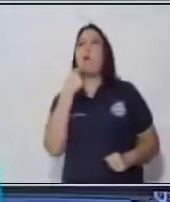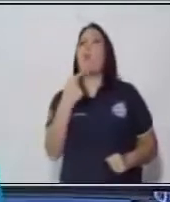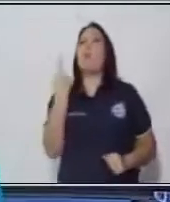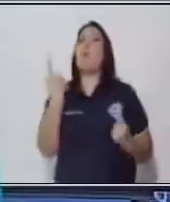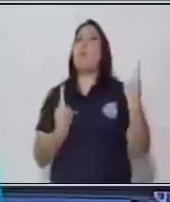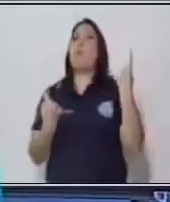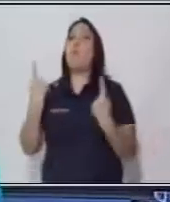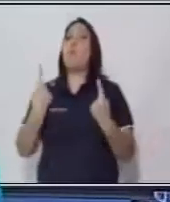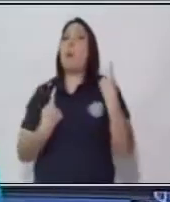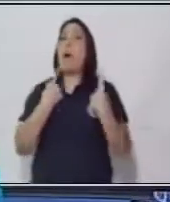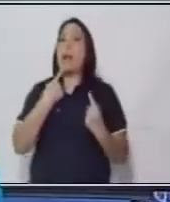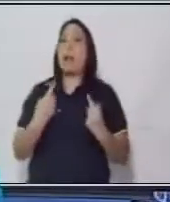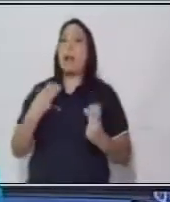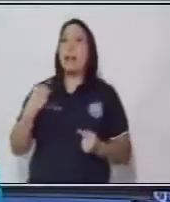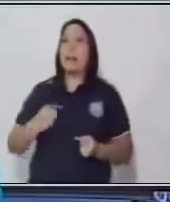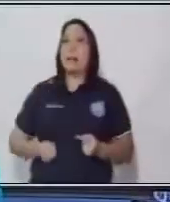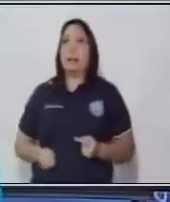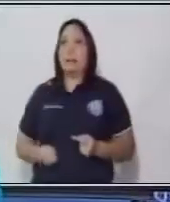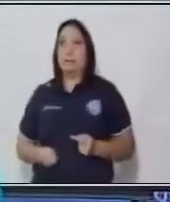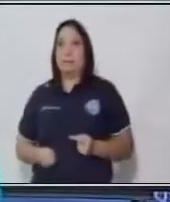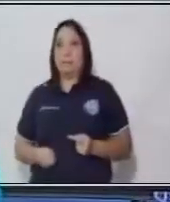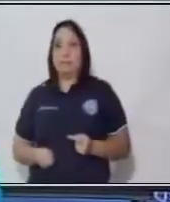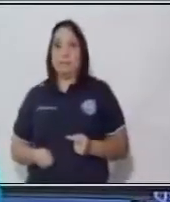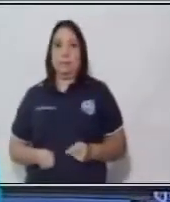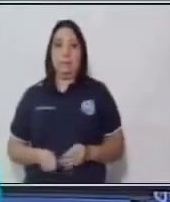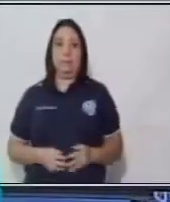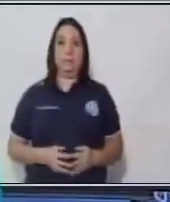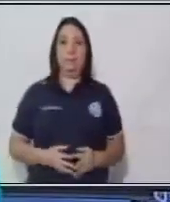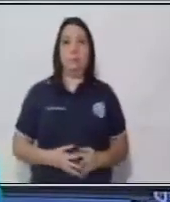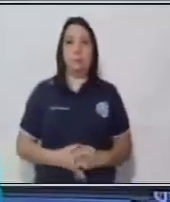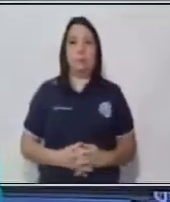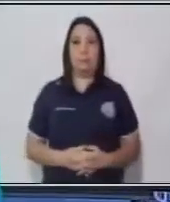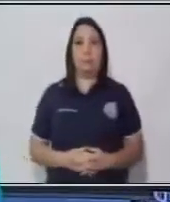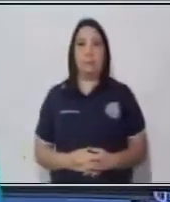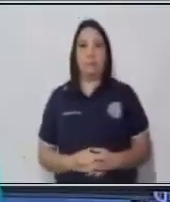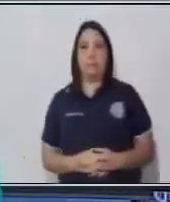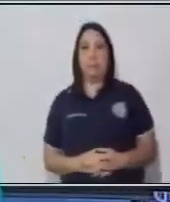no con lo que ya estamos trabajando.